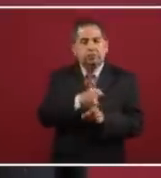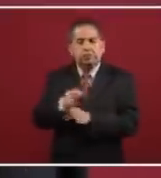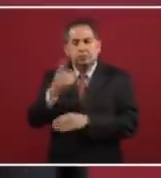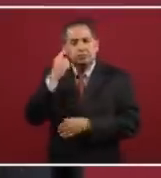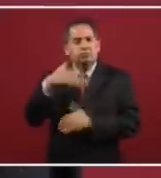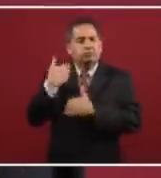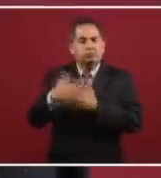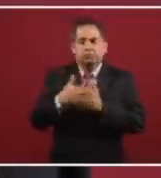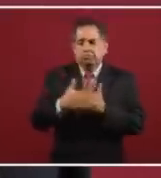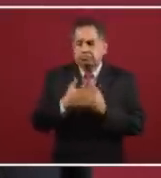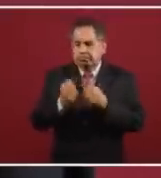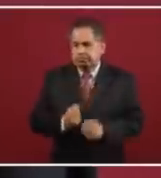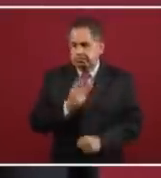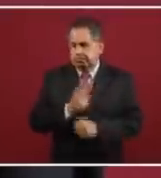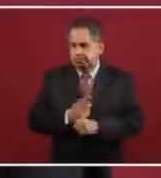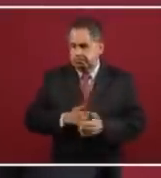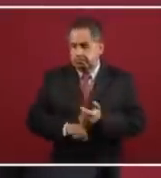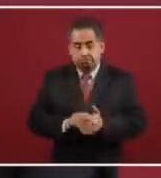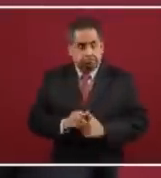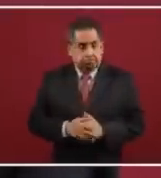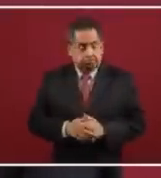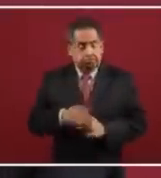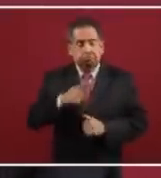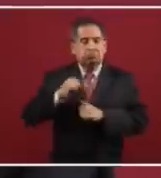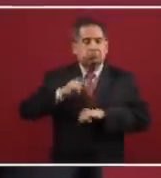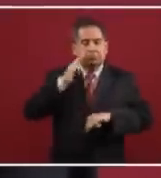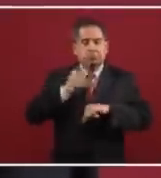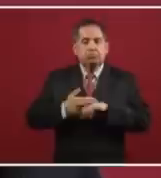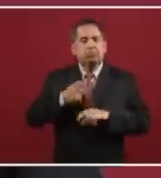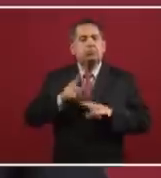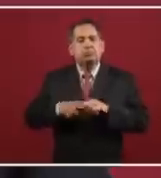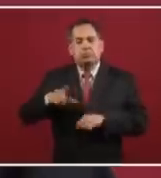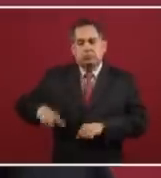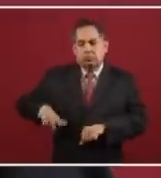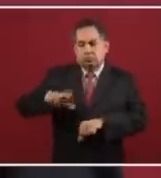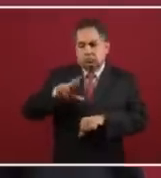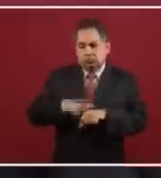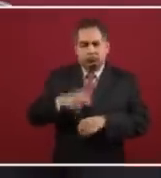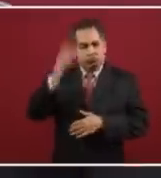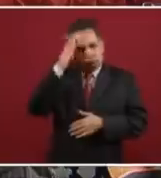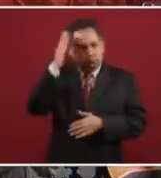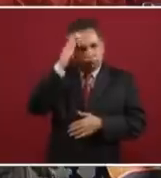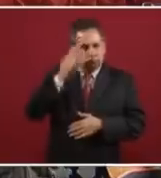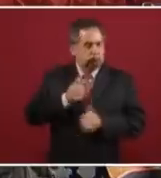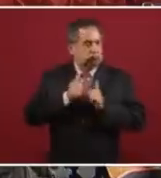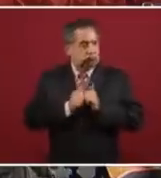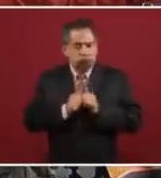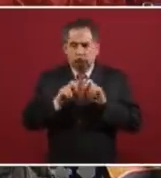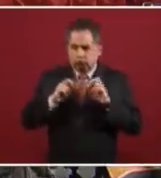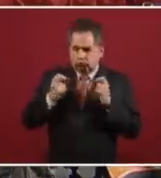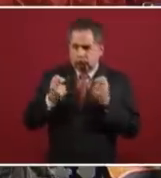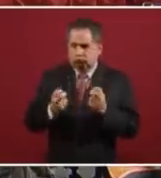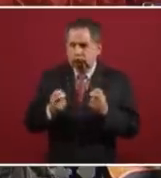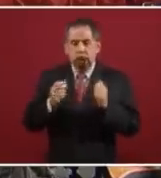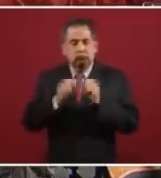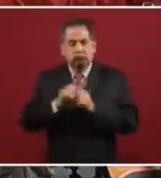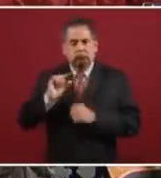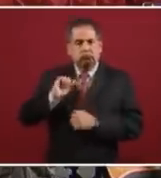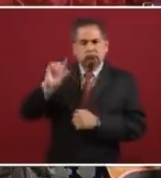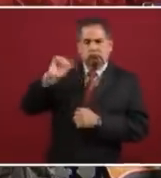de seguridad. Generalmente son presididas por los señores gobernadores o por alguno de los